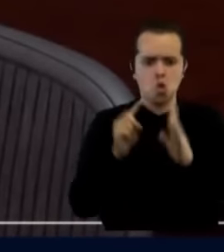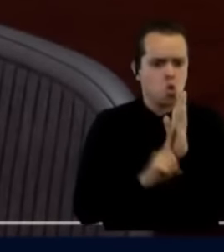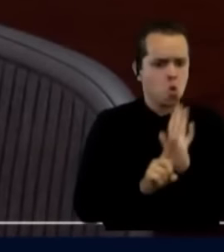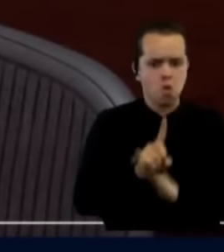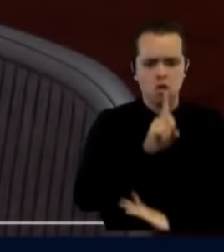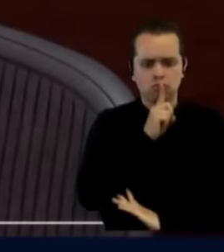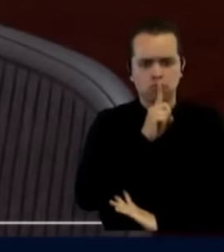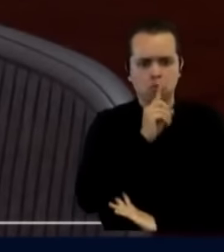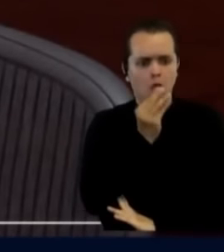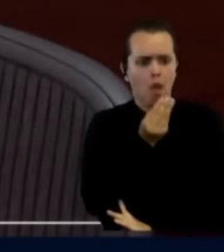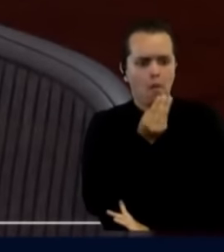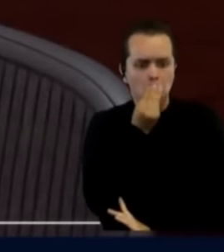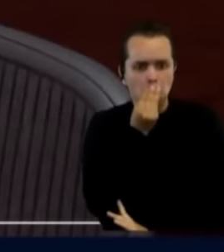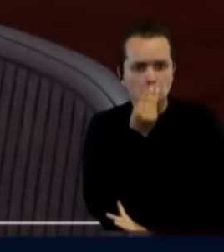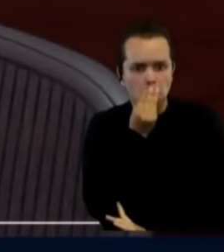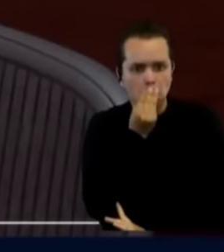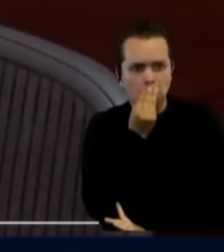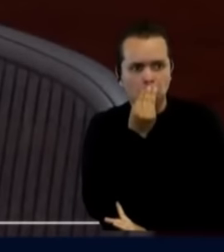quedan mudos.